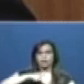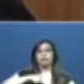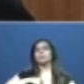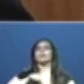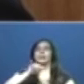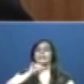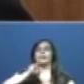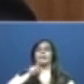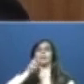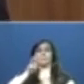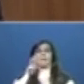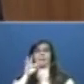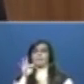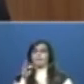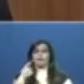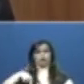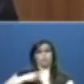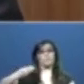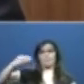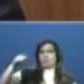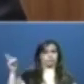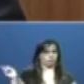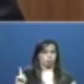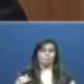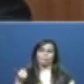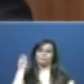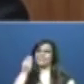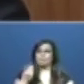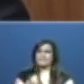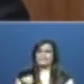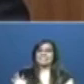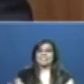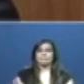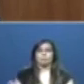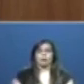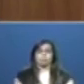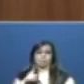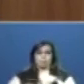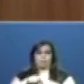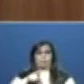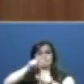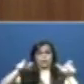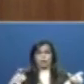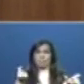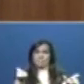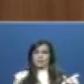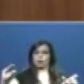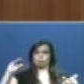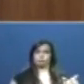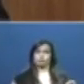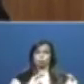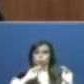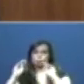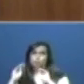del irpf Aunque Sí hemos entendido necesario que el nivel de renta de los ciudadanos Determine su